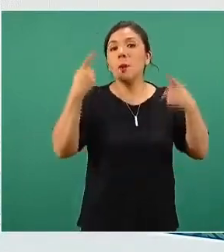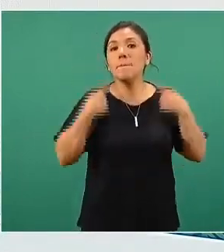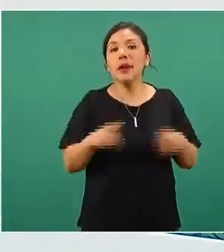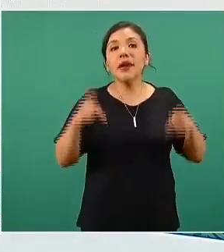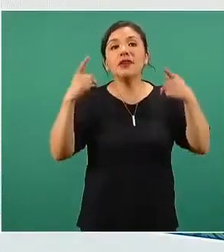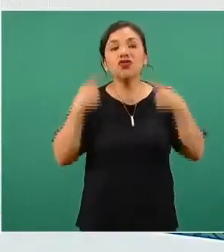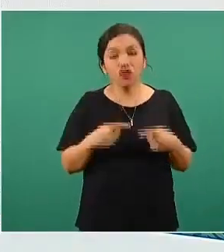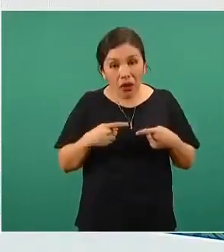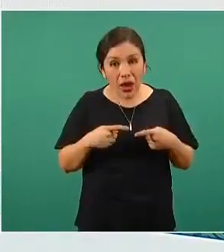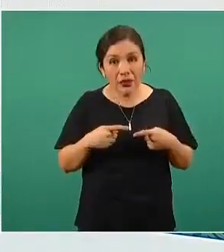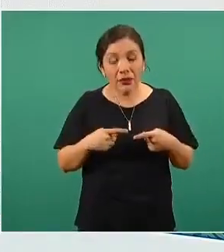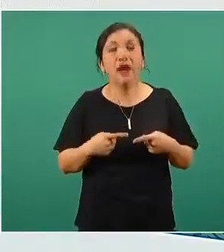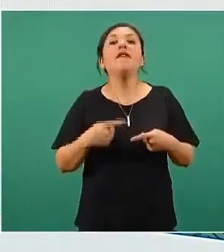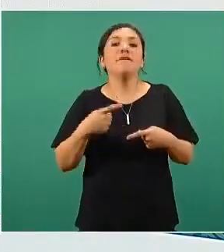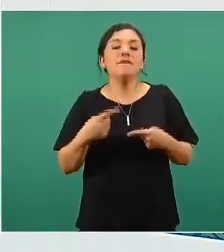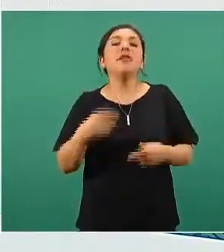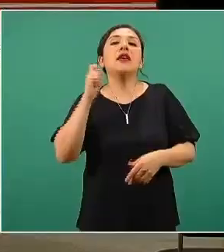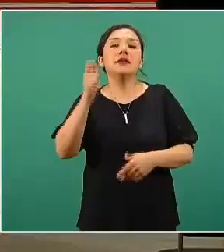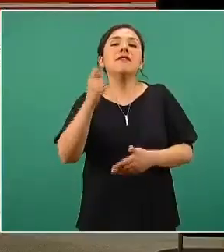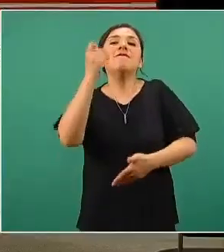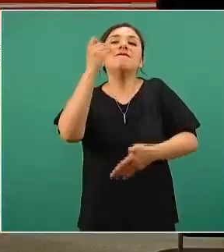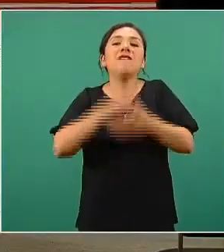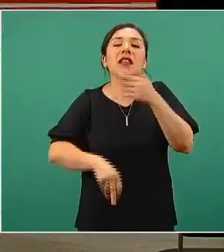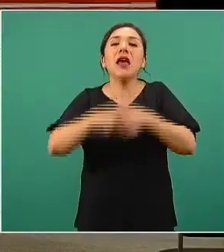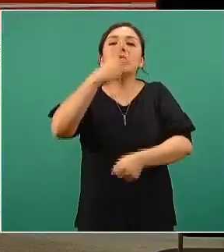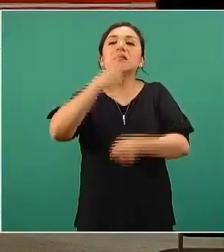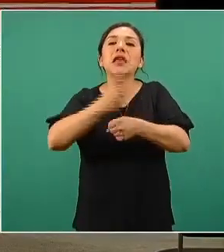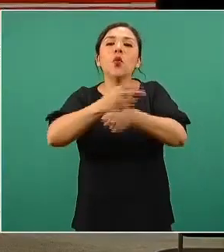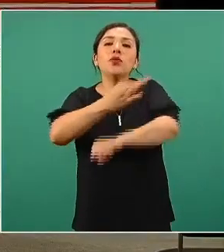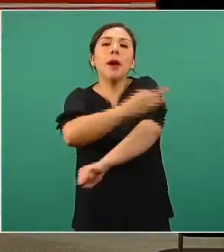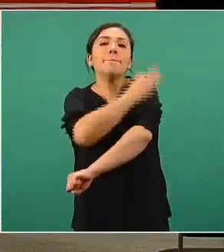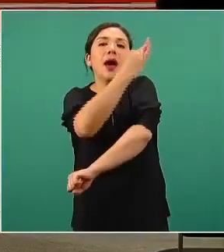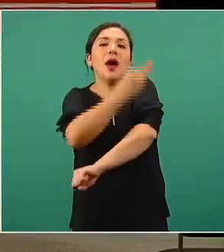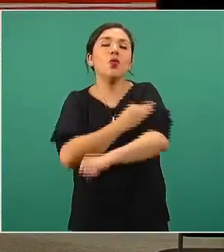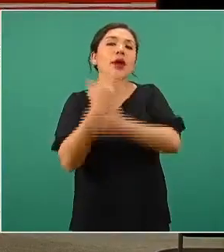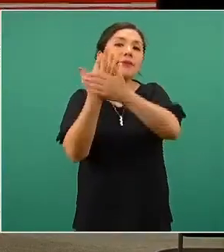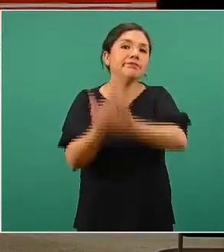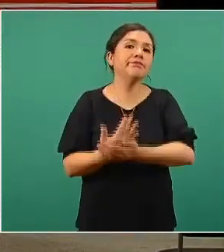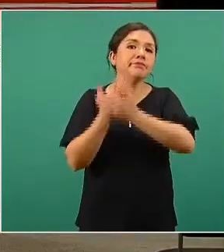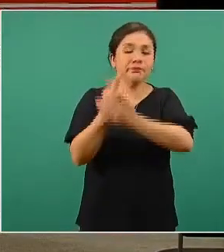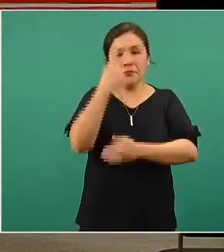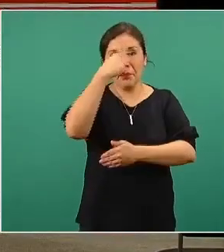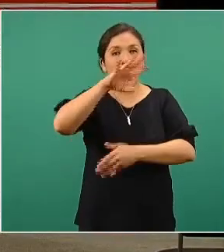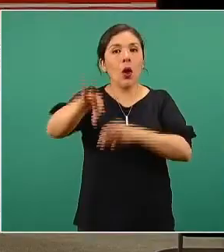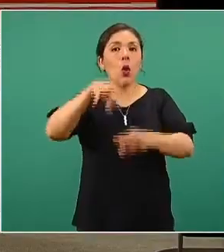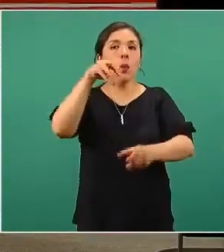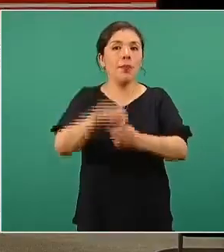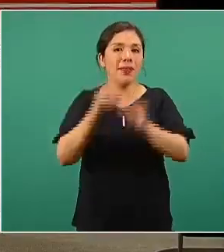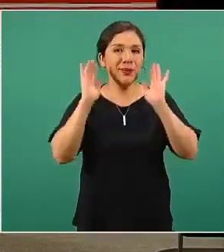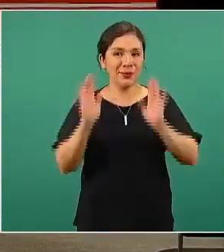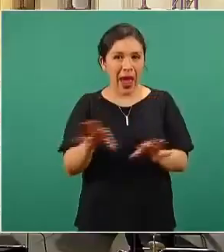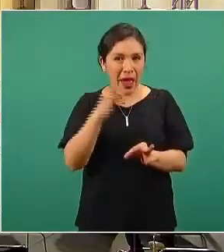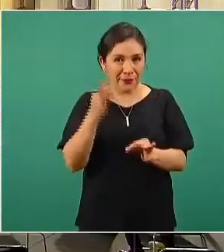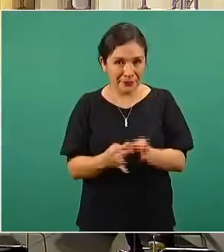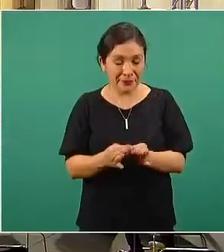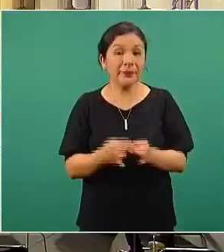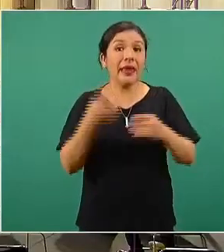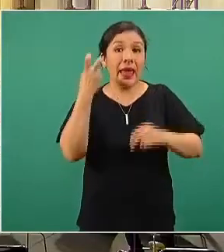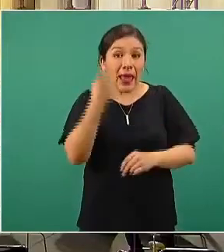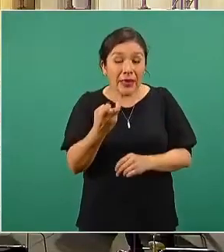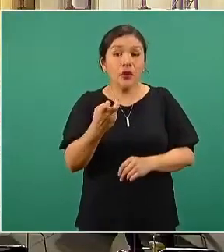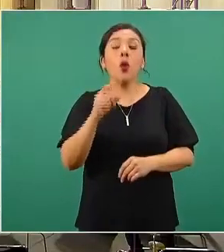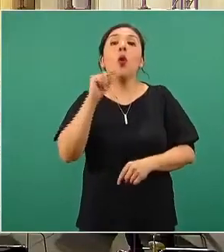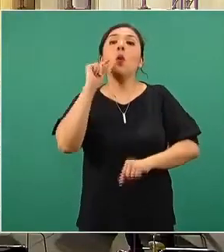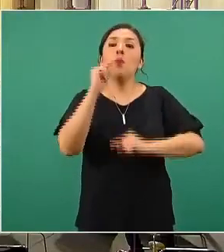4.916.225 personas a quienes les falta una dosis para llegar al esquema completo. Conforme se les